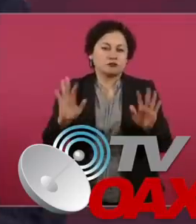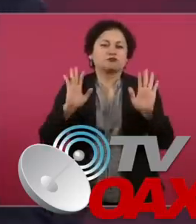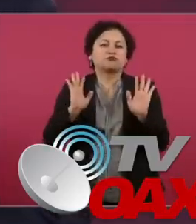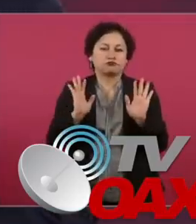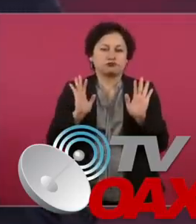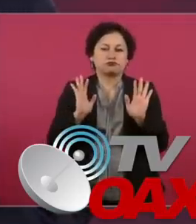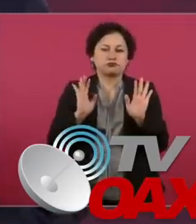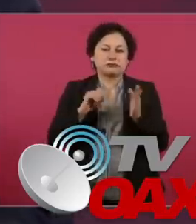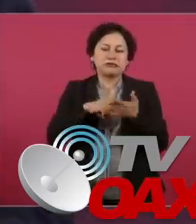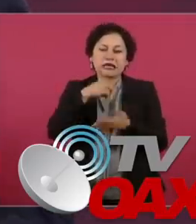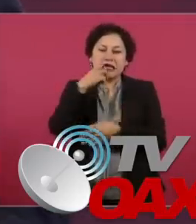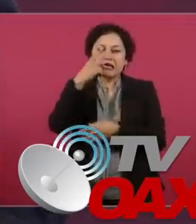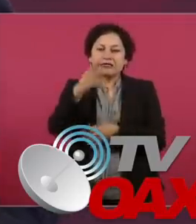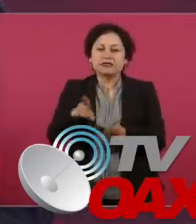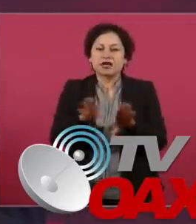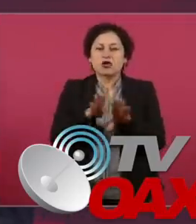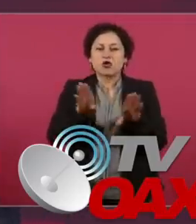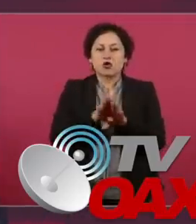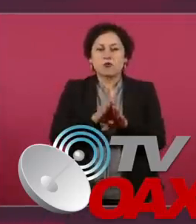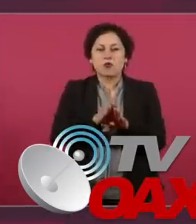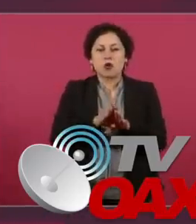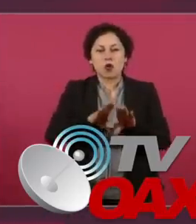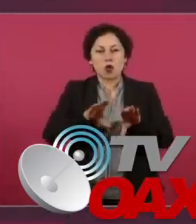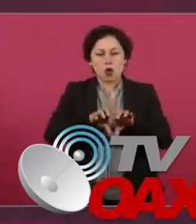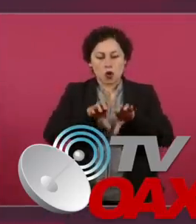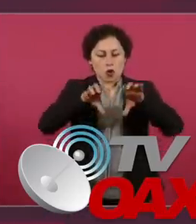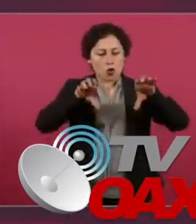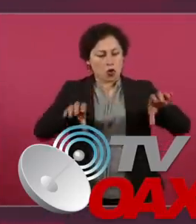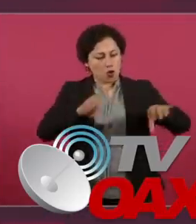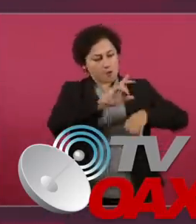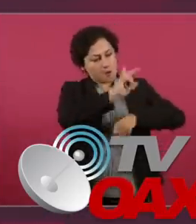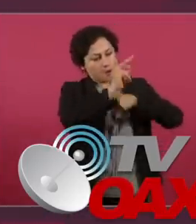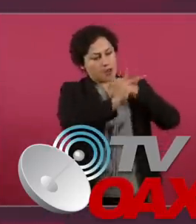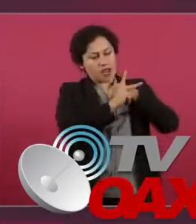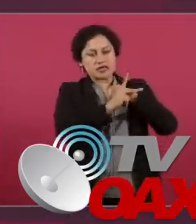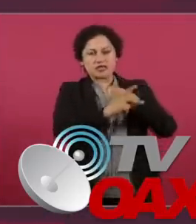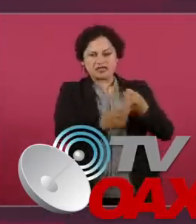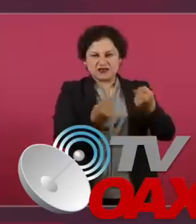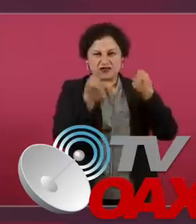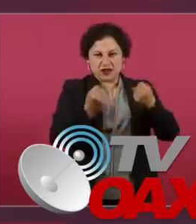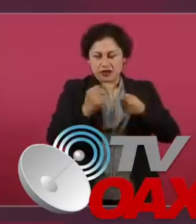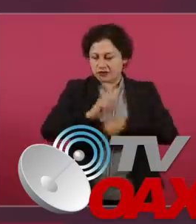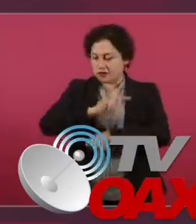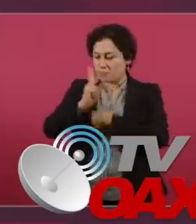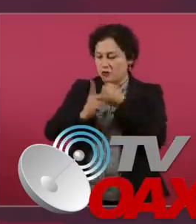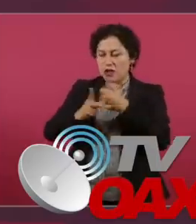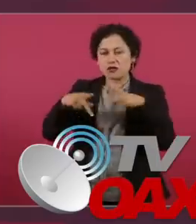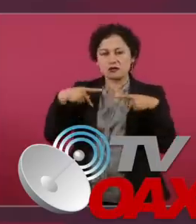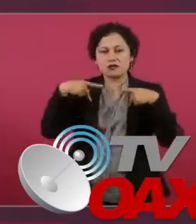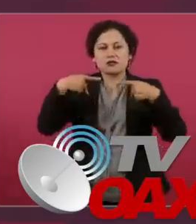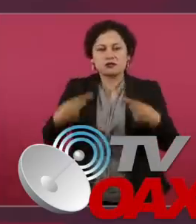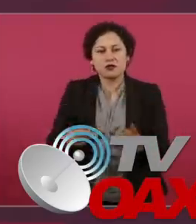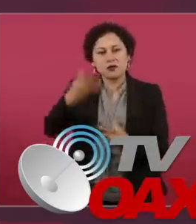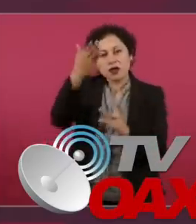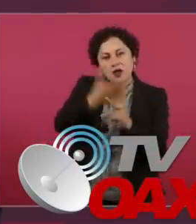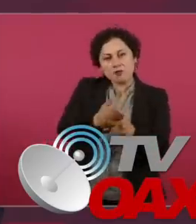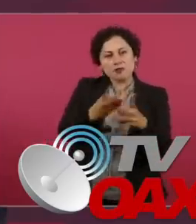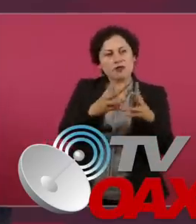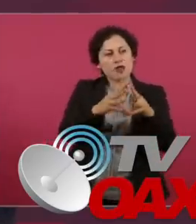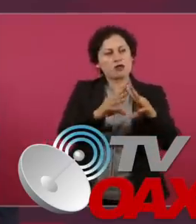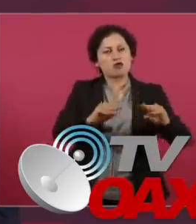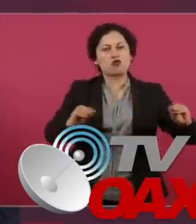débil y uno fuerte, el desierto. Es decir, no